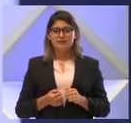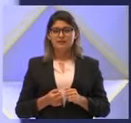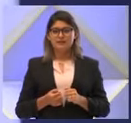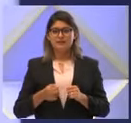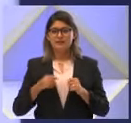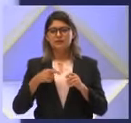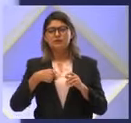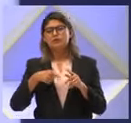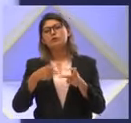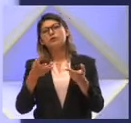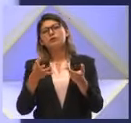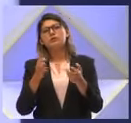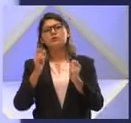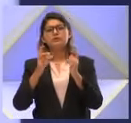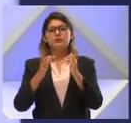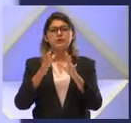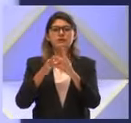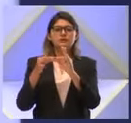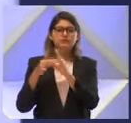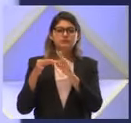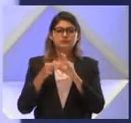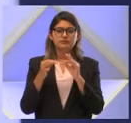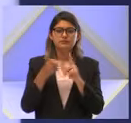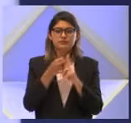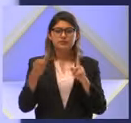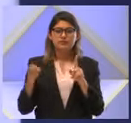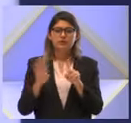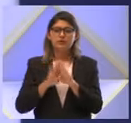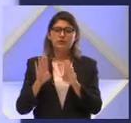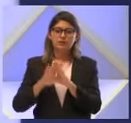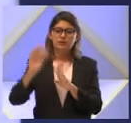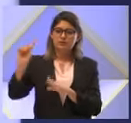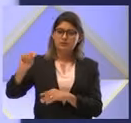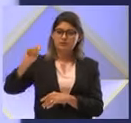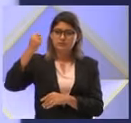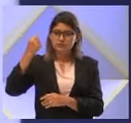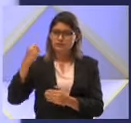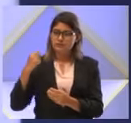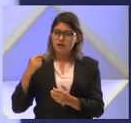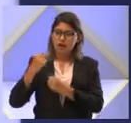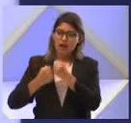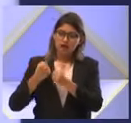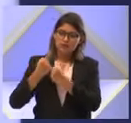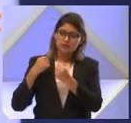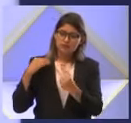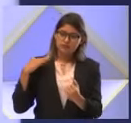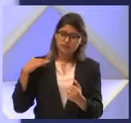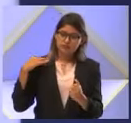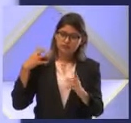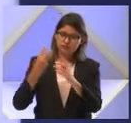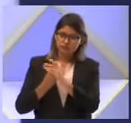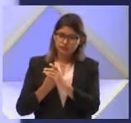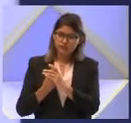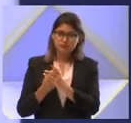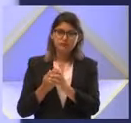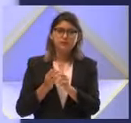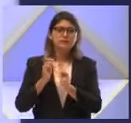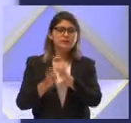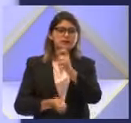las novedades tecnológicas que ha habido en los en los últimos años intentaré